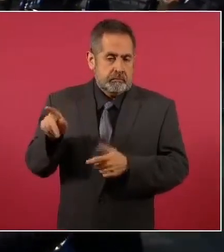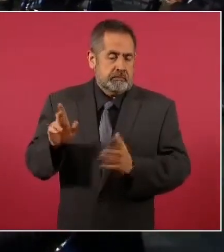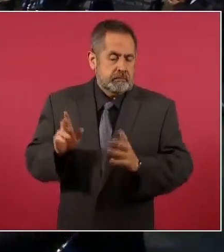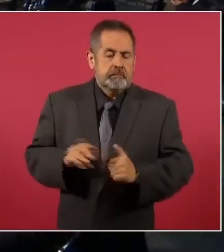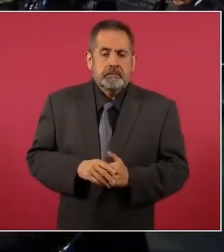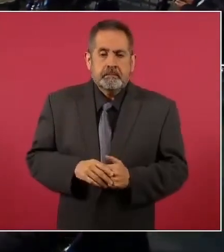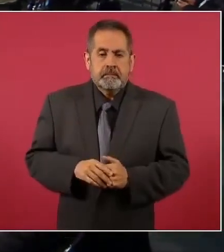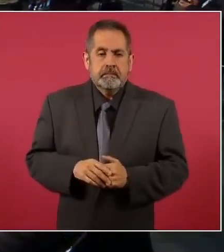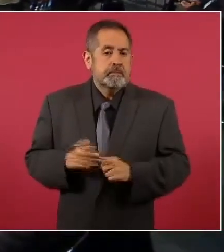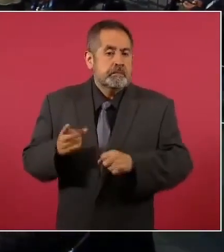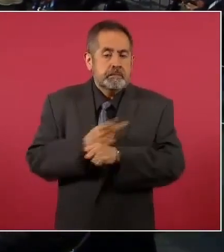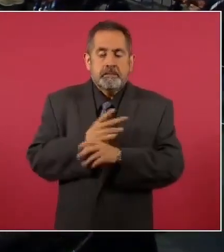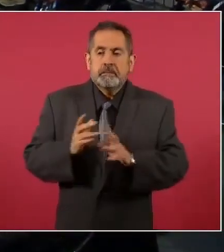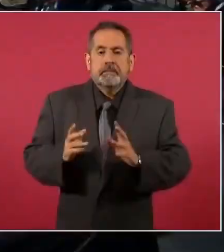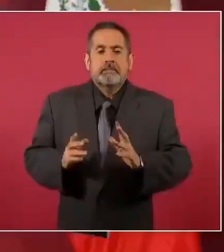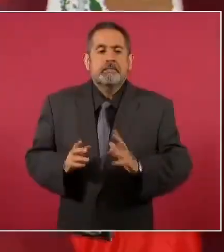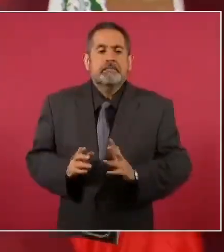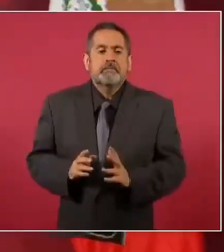resuelven,